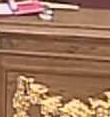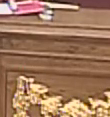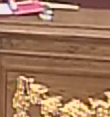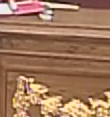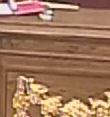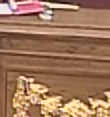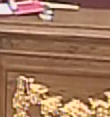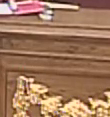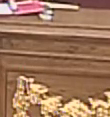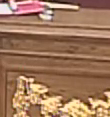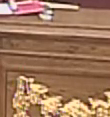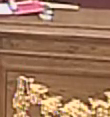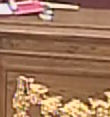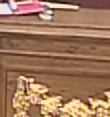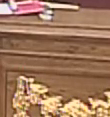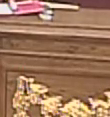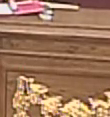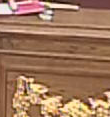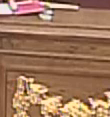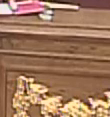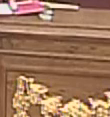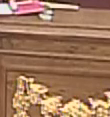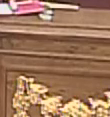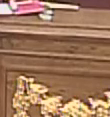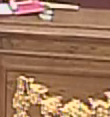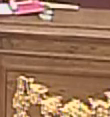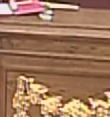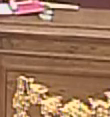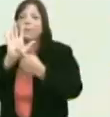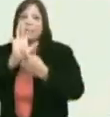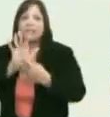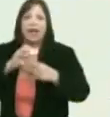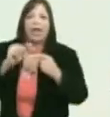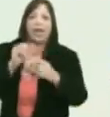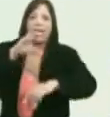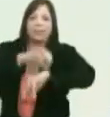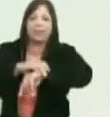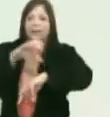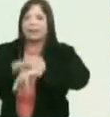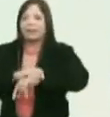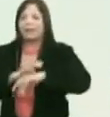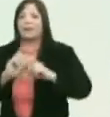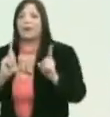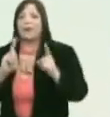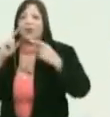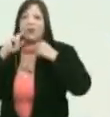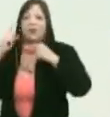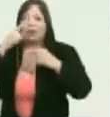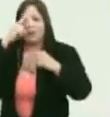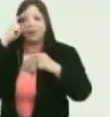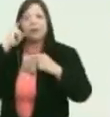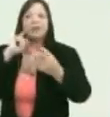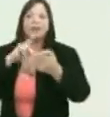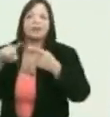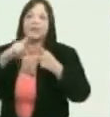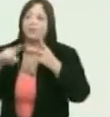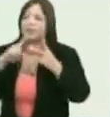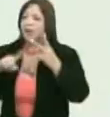participar de manera coordinada en los operativos, en la presentación de detenidos, en el